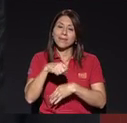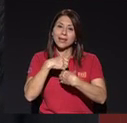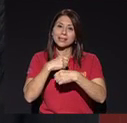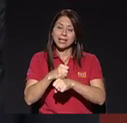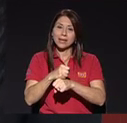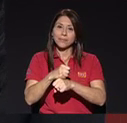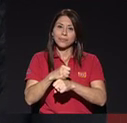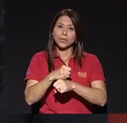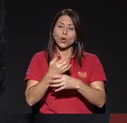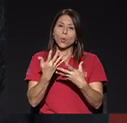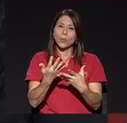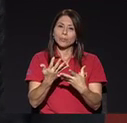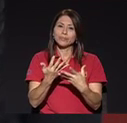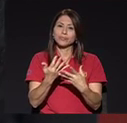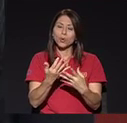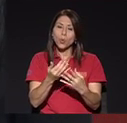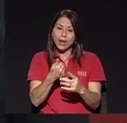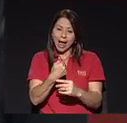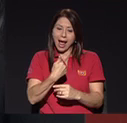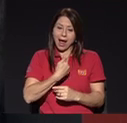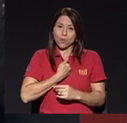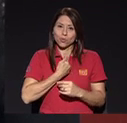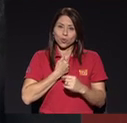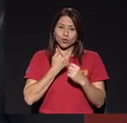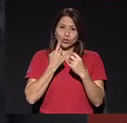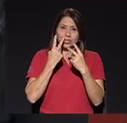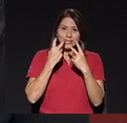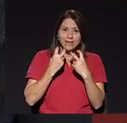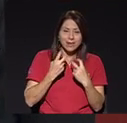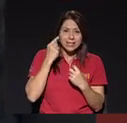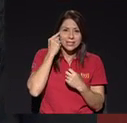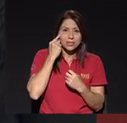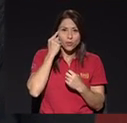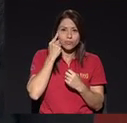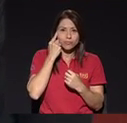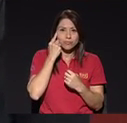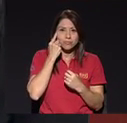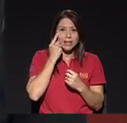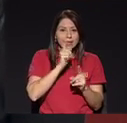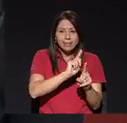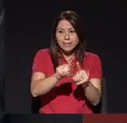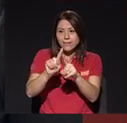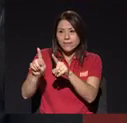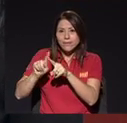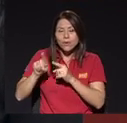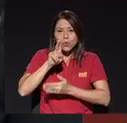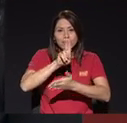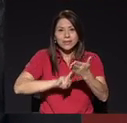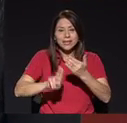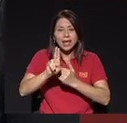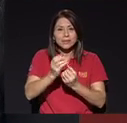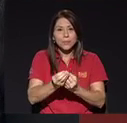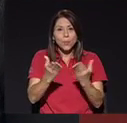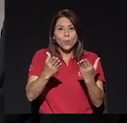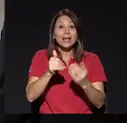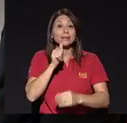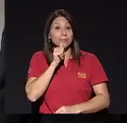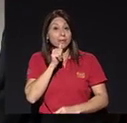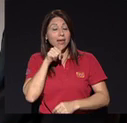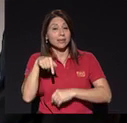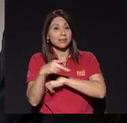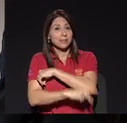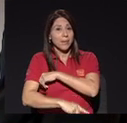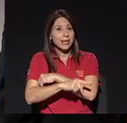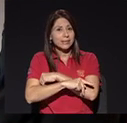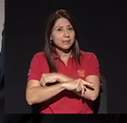una autorreflexión al interno de cada una de las universidades públicas y privadas de este país, ¿verdad?